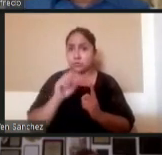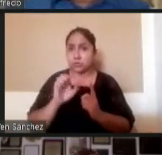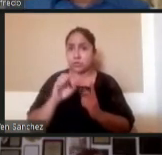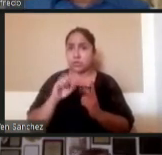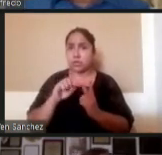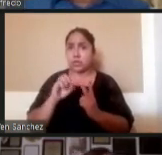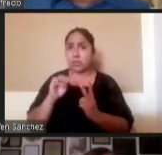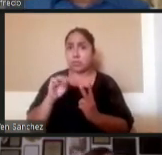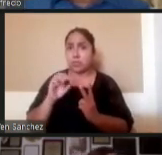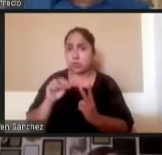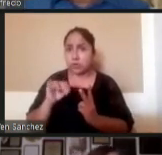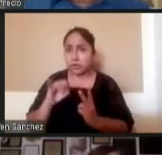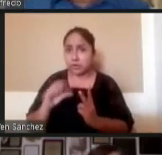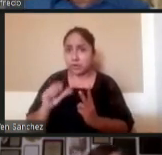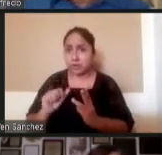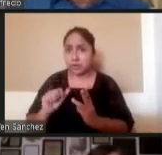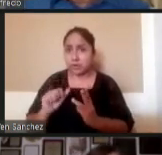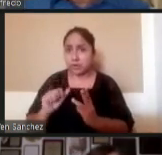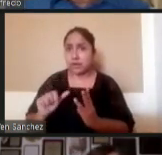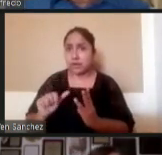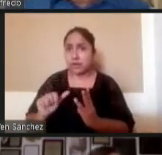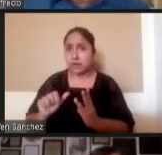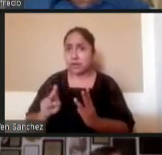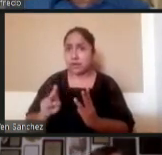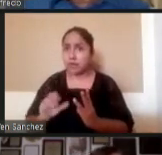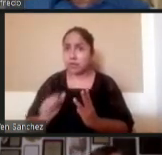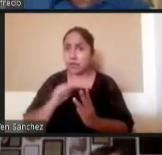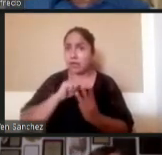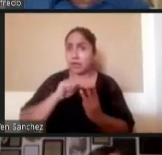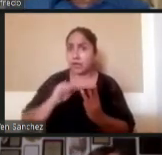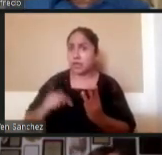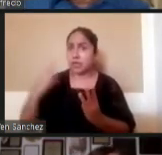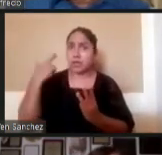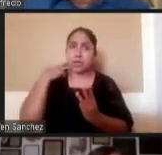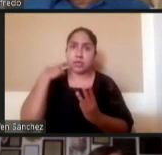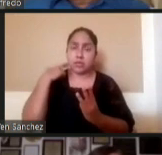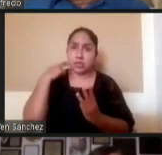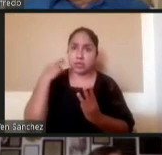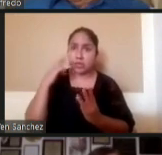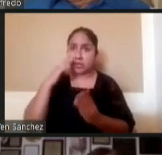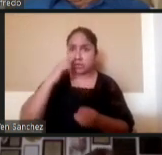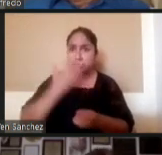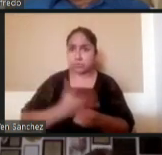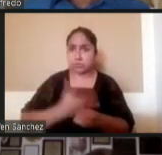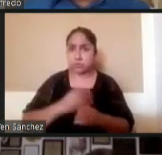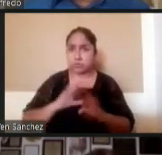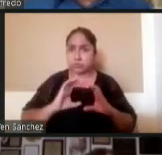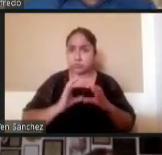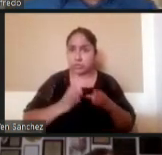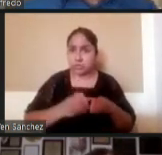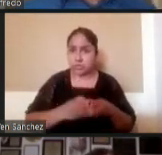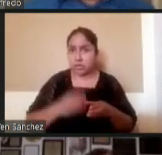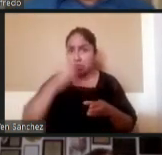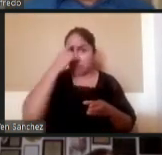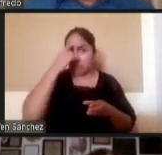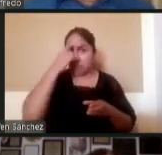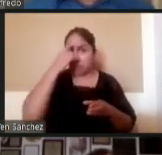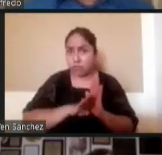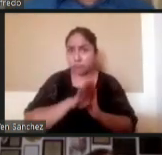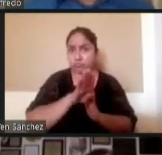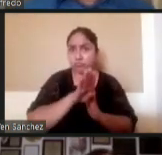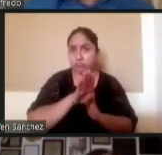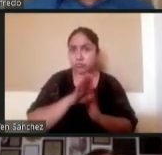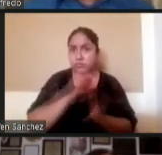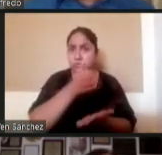y Laura Yaneli Rodríguez Mireles, integrantes todos de la Comisión de Desarrollo Urbano. Es cuanto. Gracias,